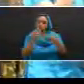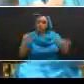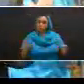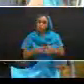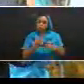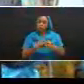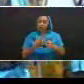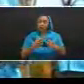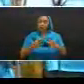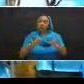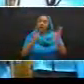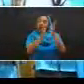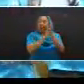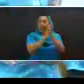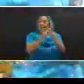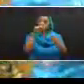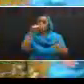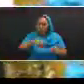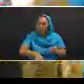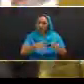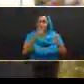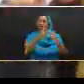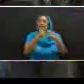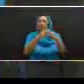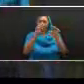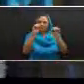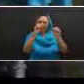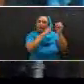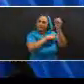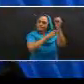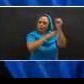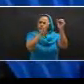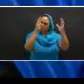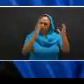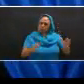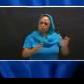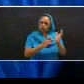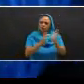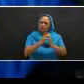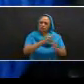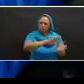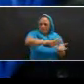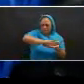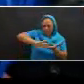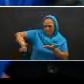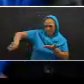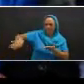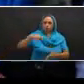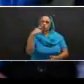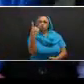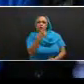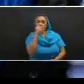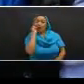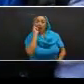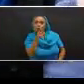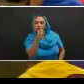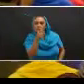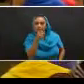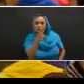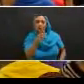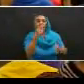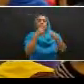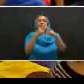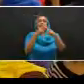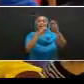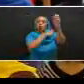hoy en el nombre poderoso de Jesús venimos quitando toda carga, toda acusación. En el